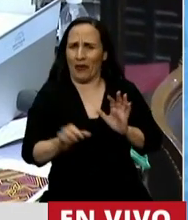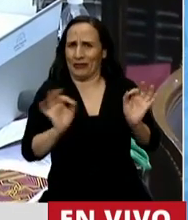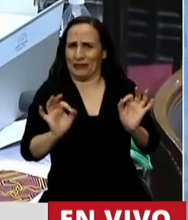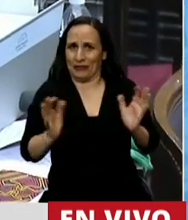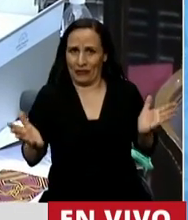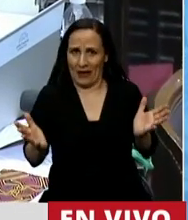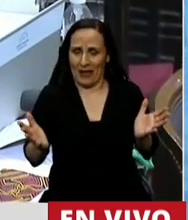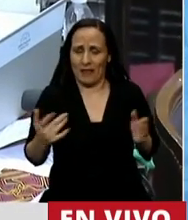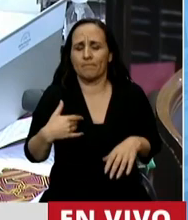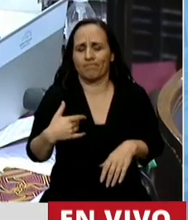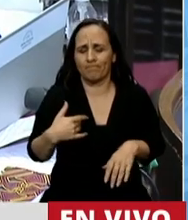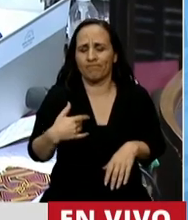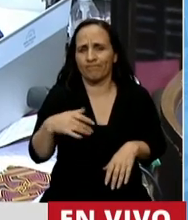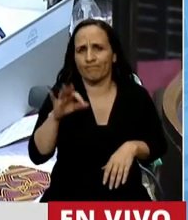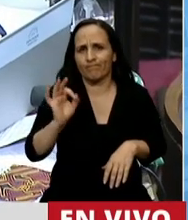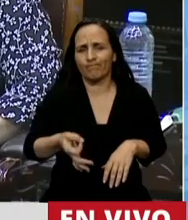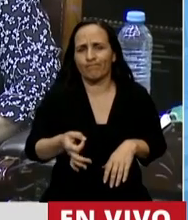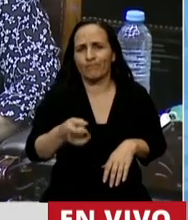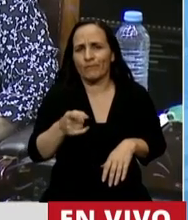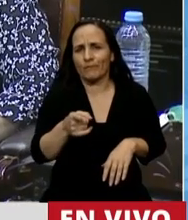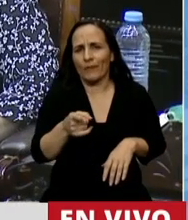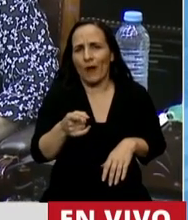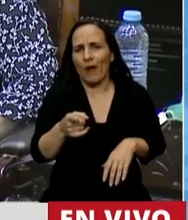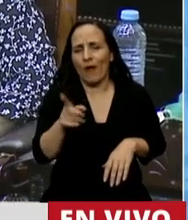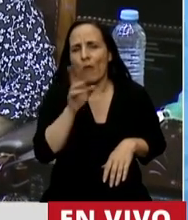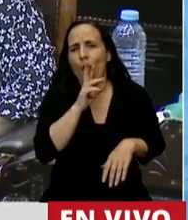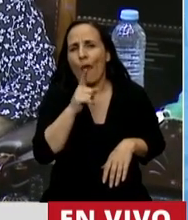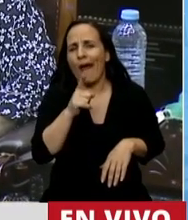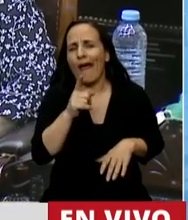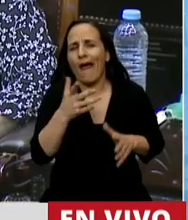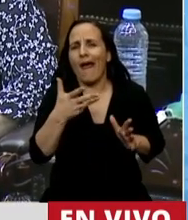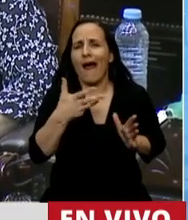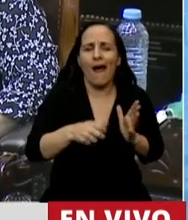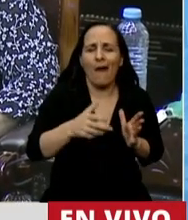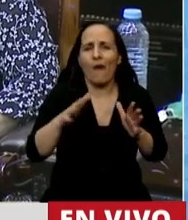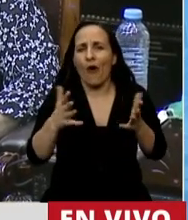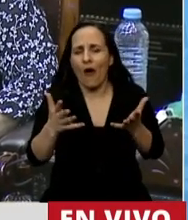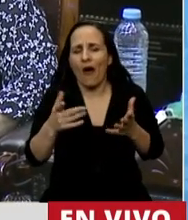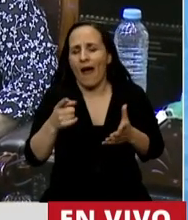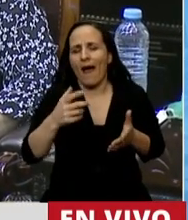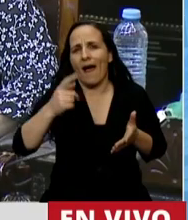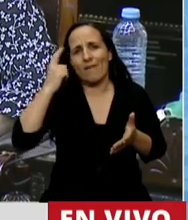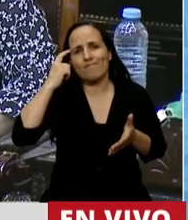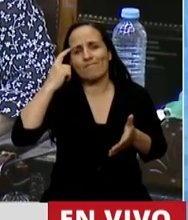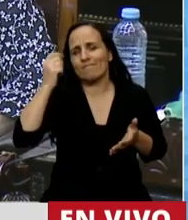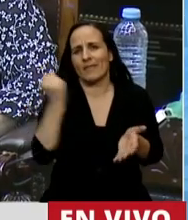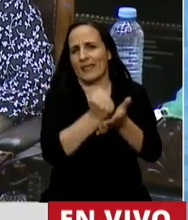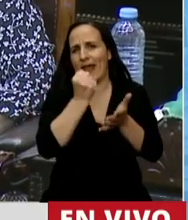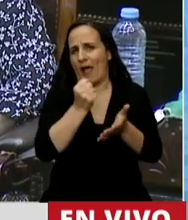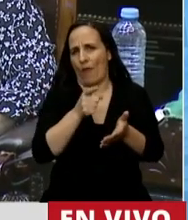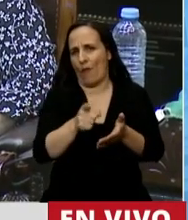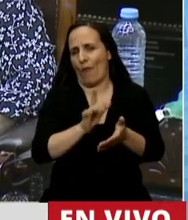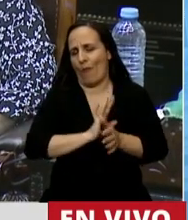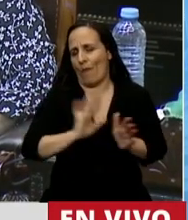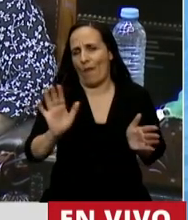me consta que muchas de las mujeres que pasan por una situación parecida tienen un trauma psicológico que las